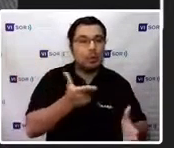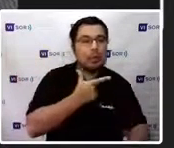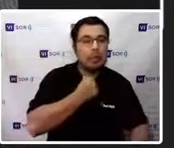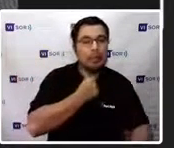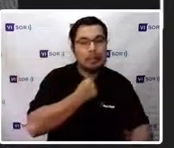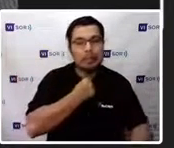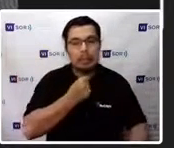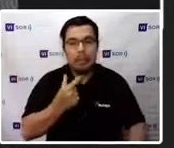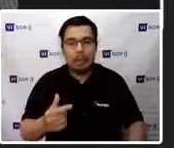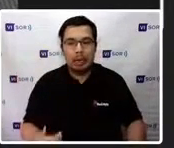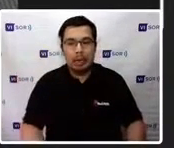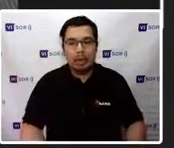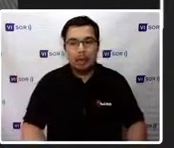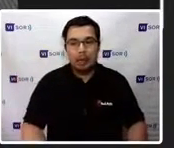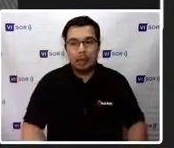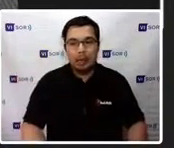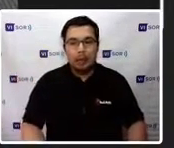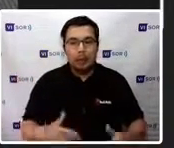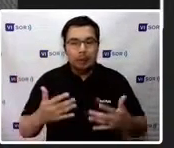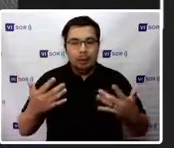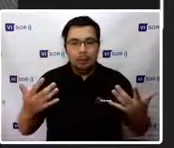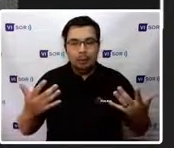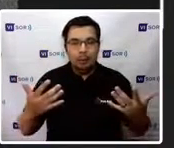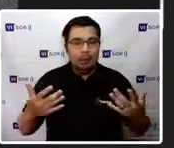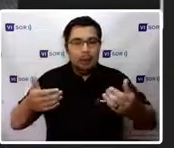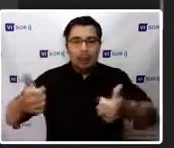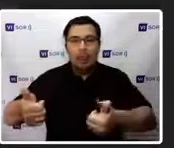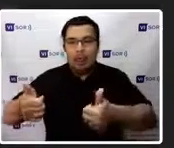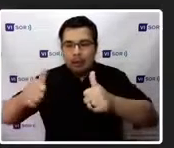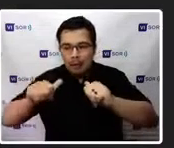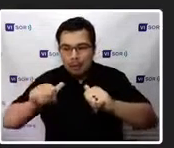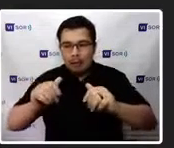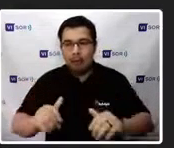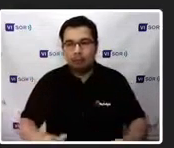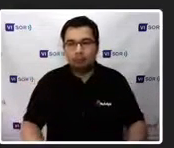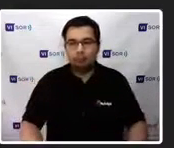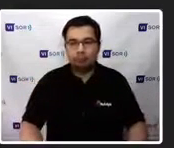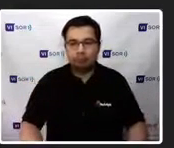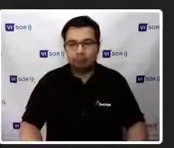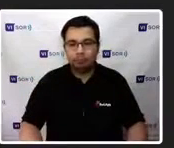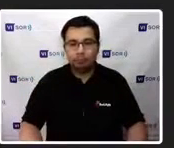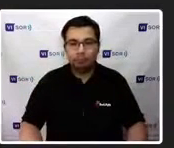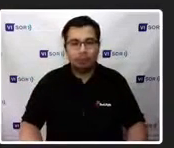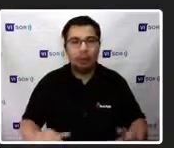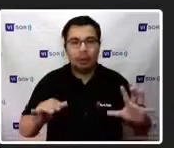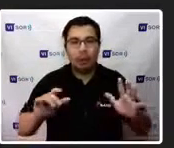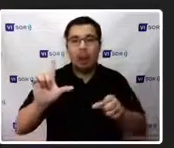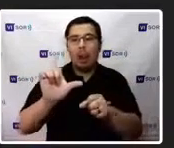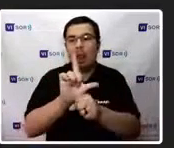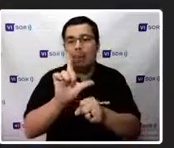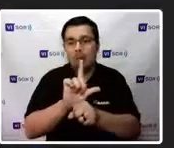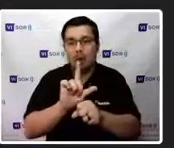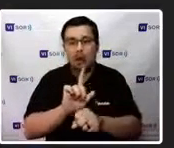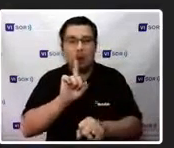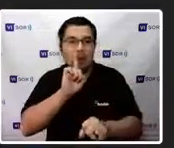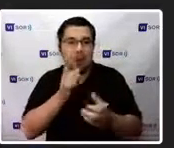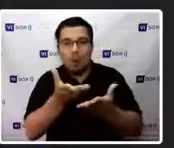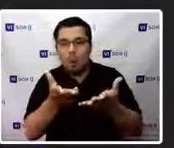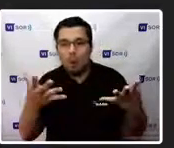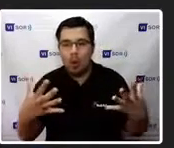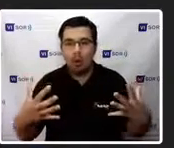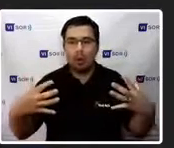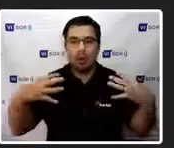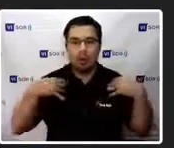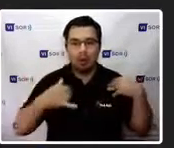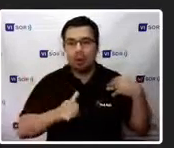en los siguientes desafíos laborales, como comenzar a tener mayores responsabilidades, y eso va un poquito de la mano también con quizás temas más de